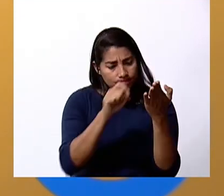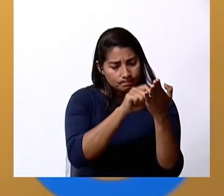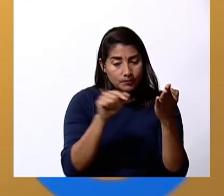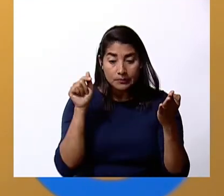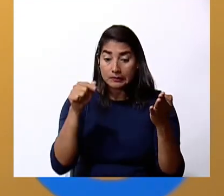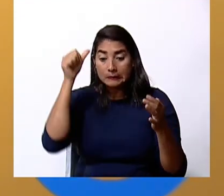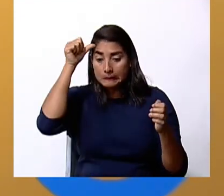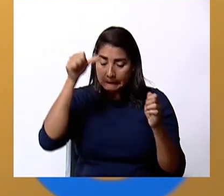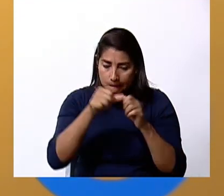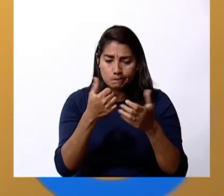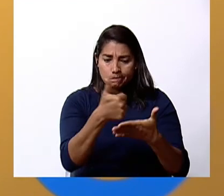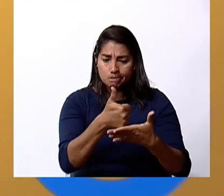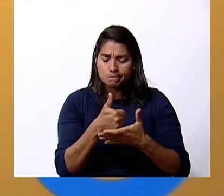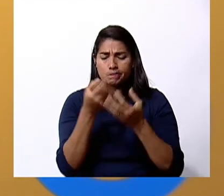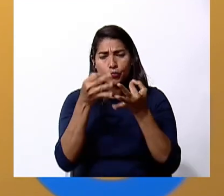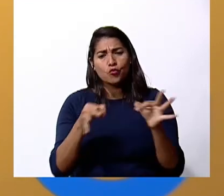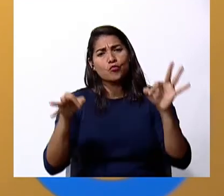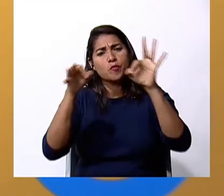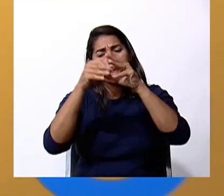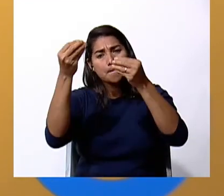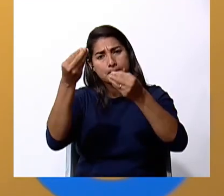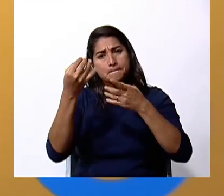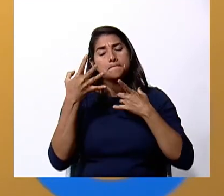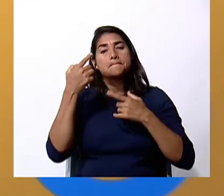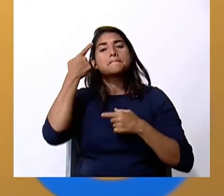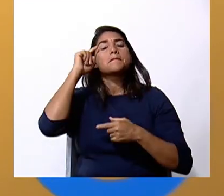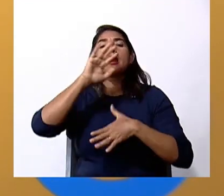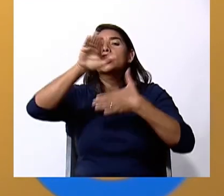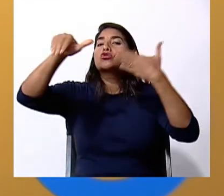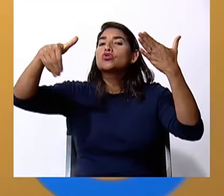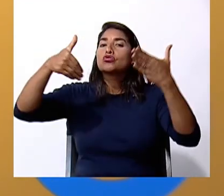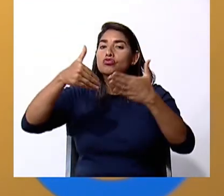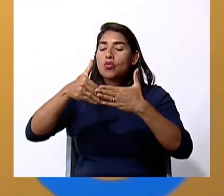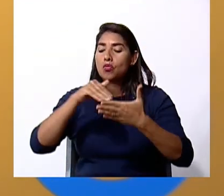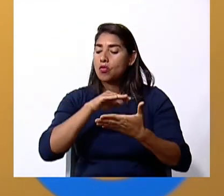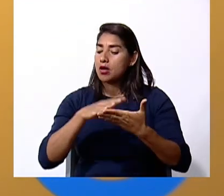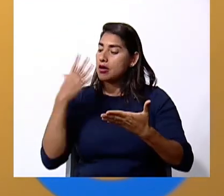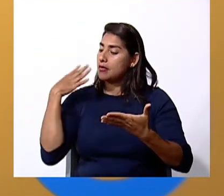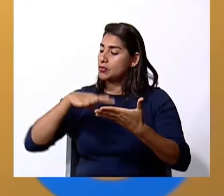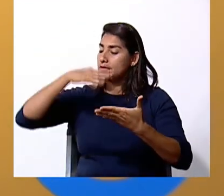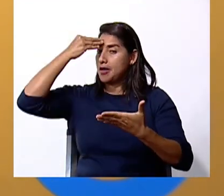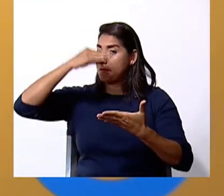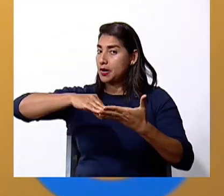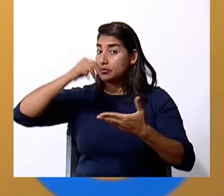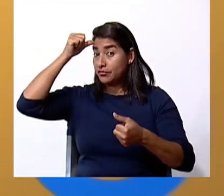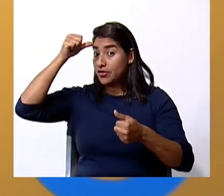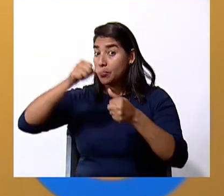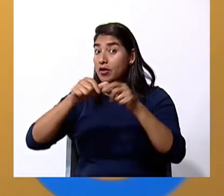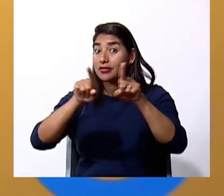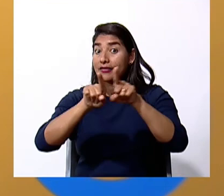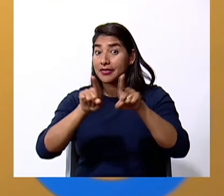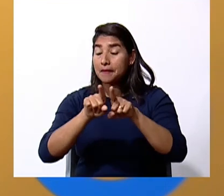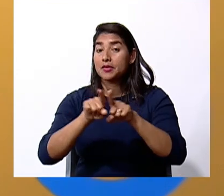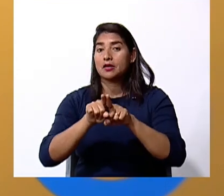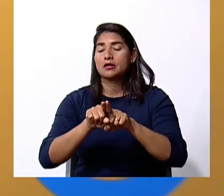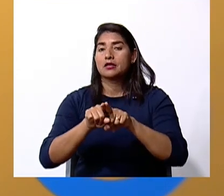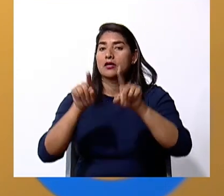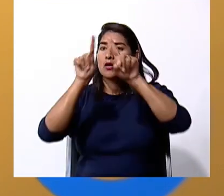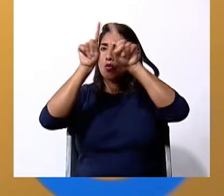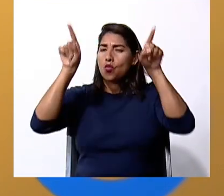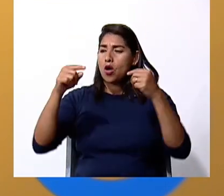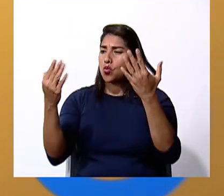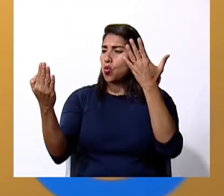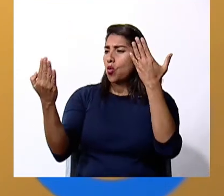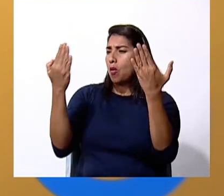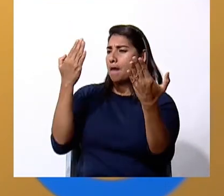tenerlo presente y es muy importante para que tengan todo lo que hemos aprendido. ¿Se acuerdan del cuadro comparativo